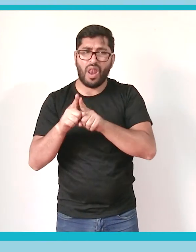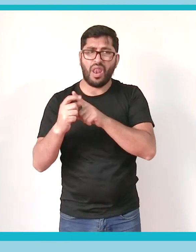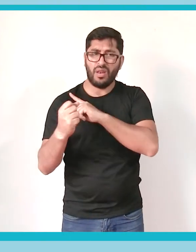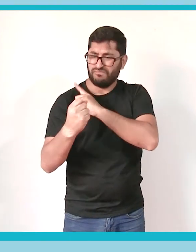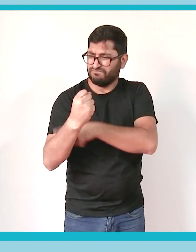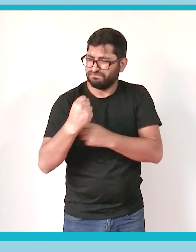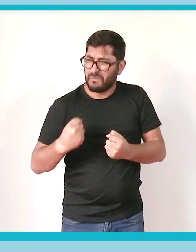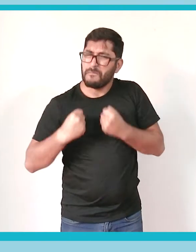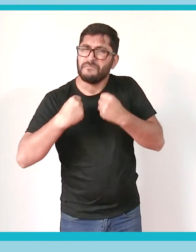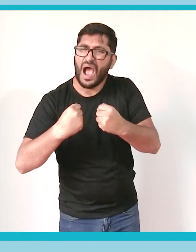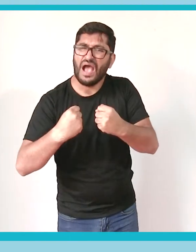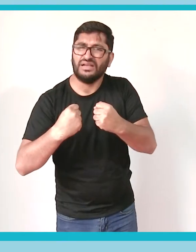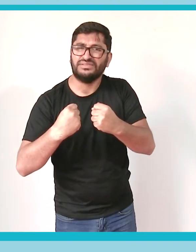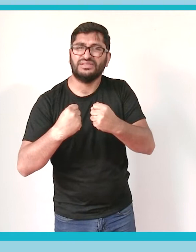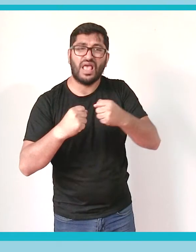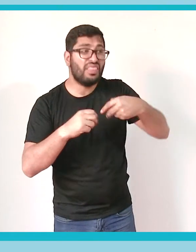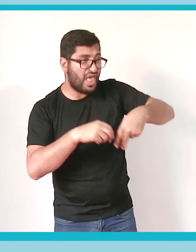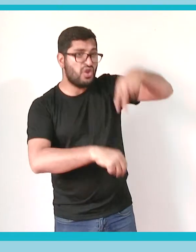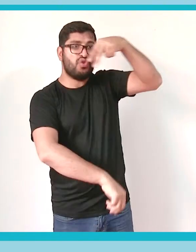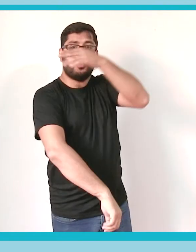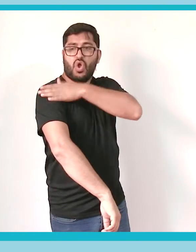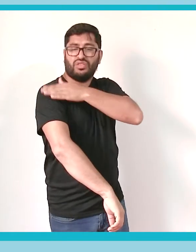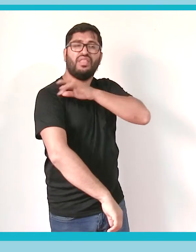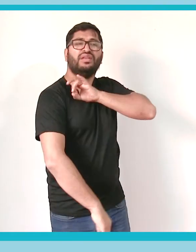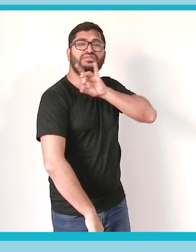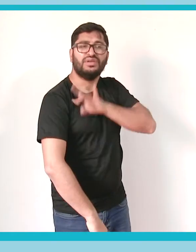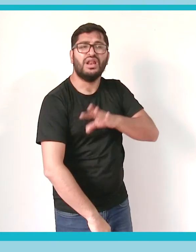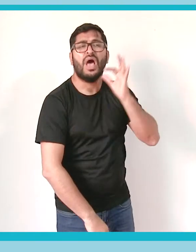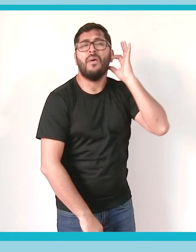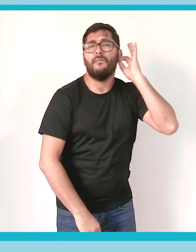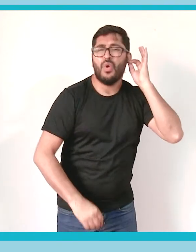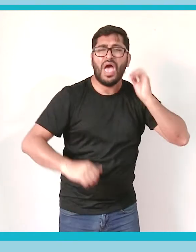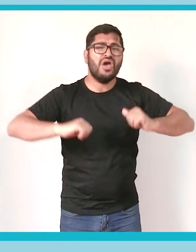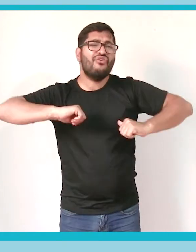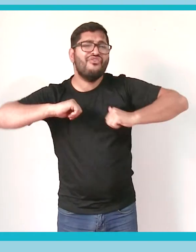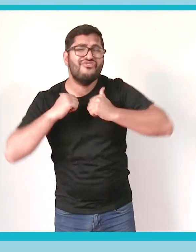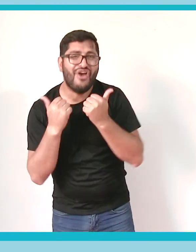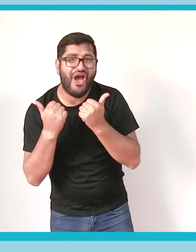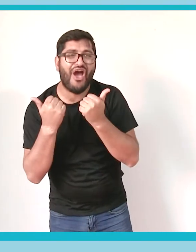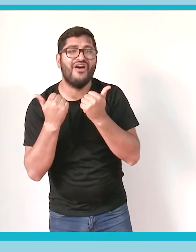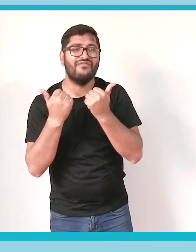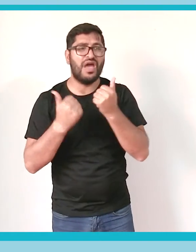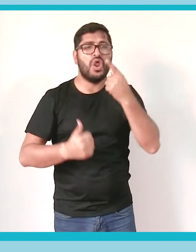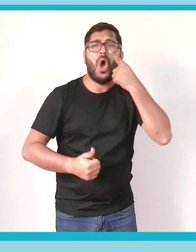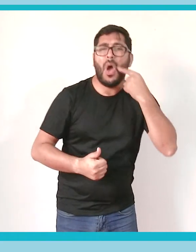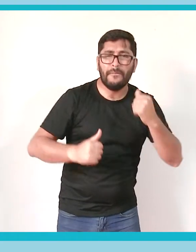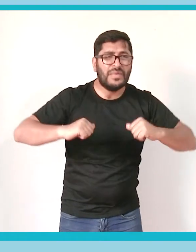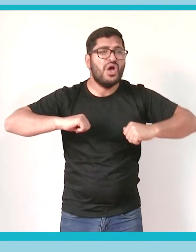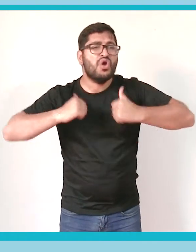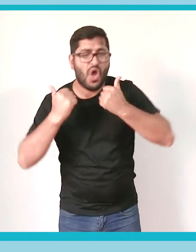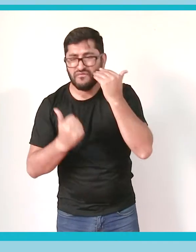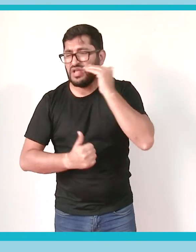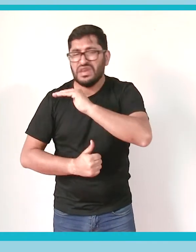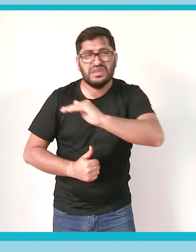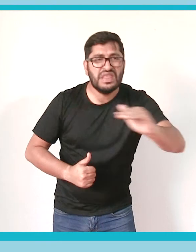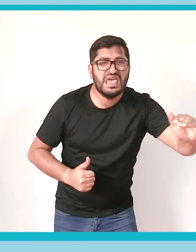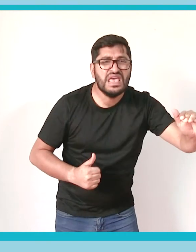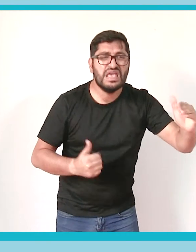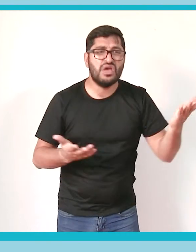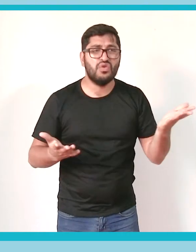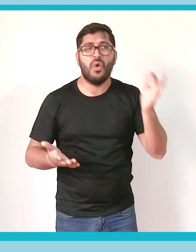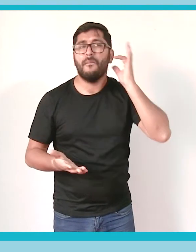las comparsas en Arica, que las componen mujeres como de mi edad, mujeres jóvenes,